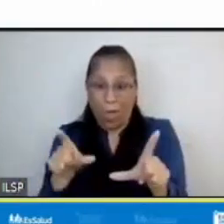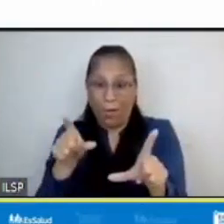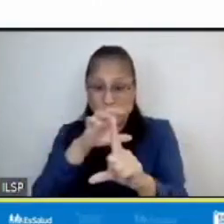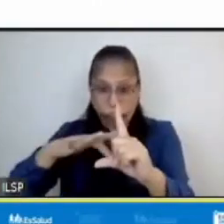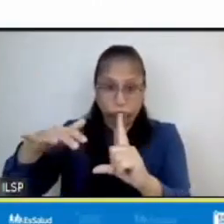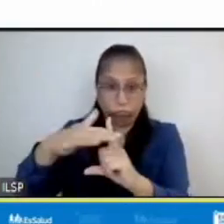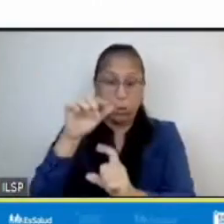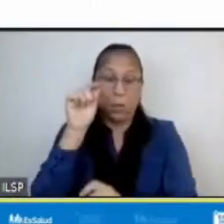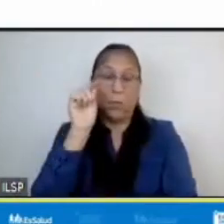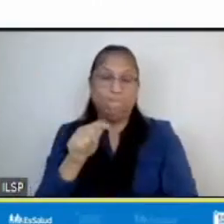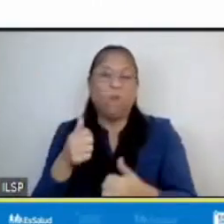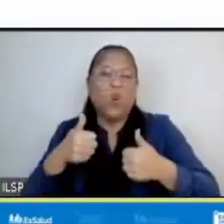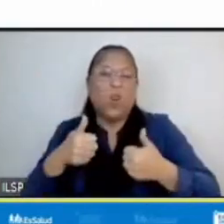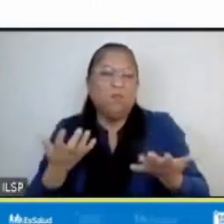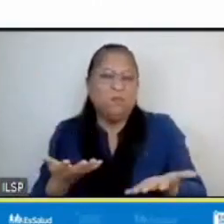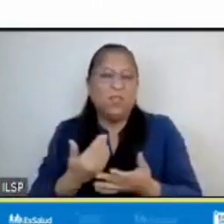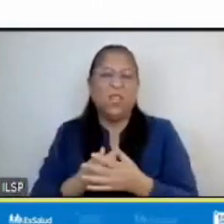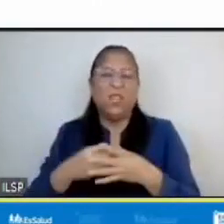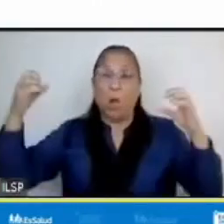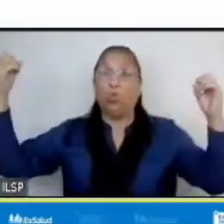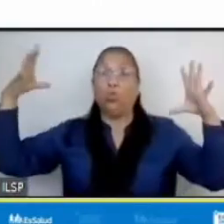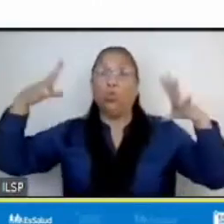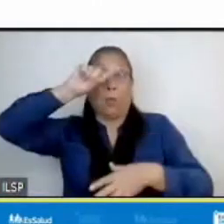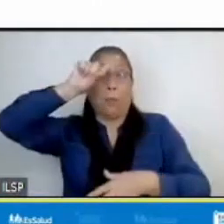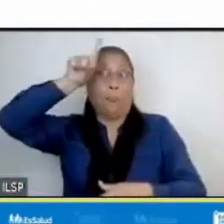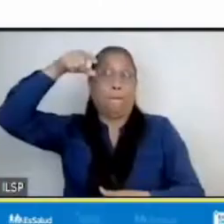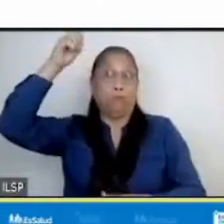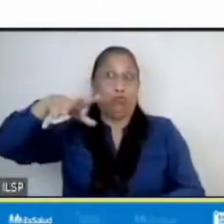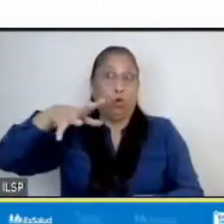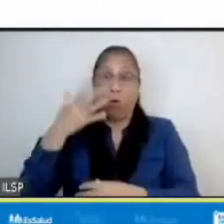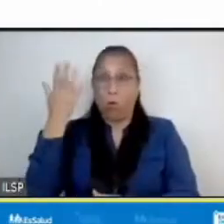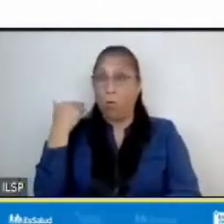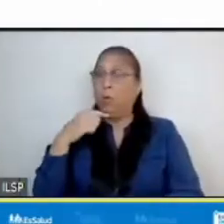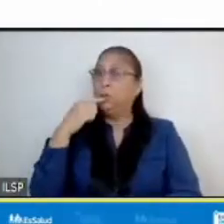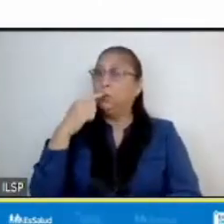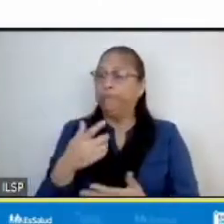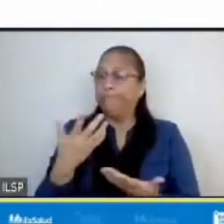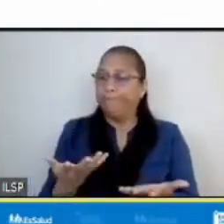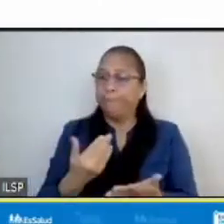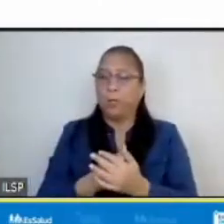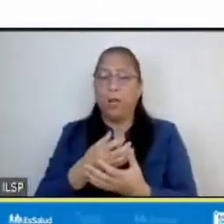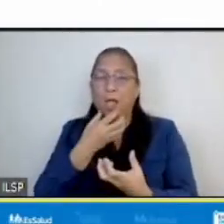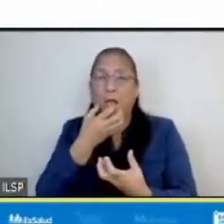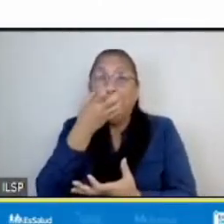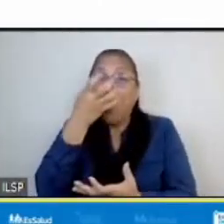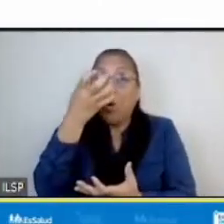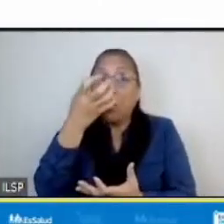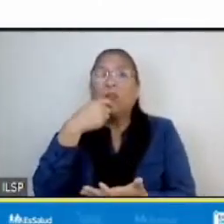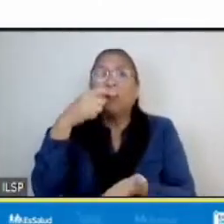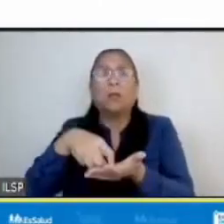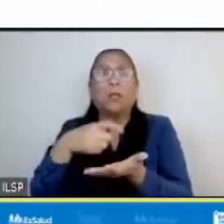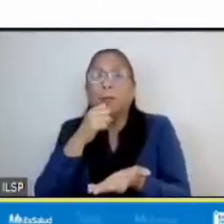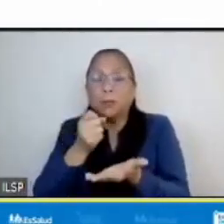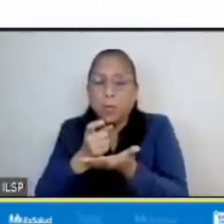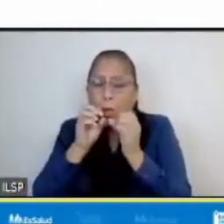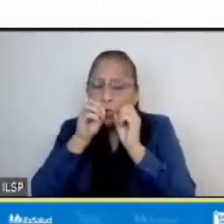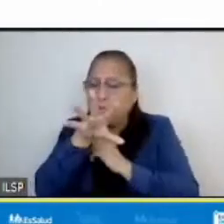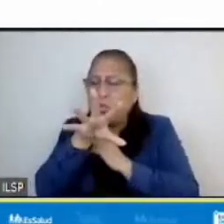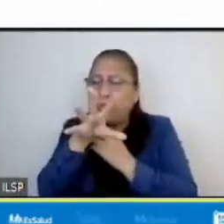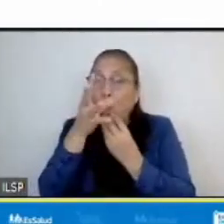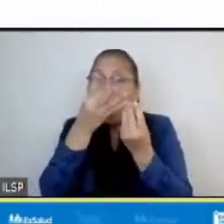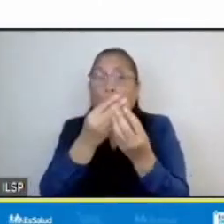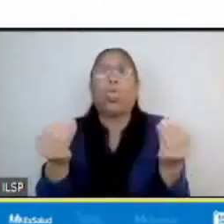es la luz solar. Como le dije anteriormente, el calor hace que las gotas se evaporen y hace